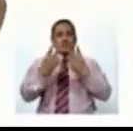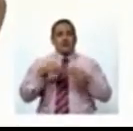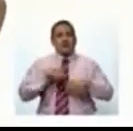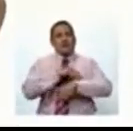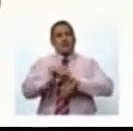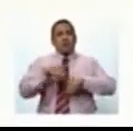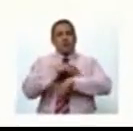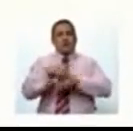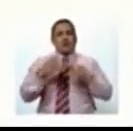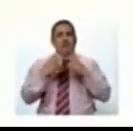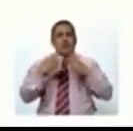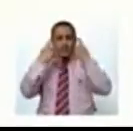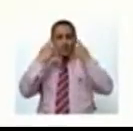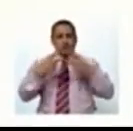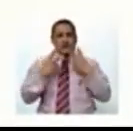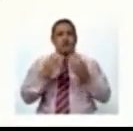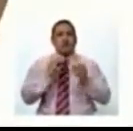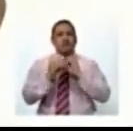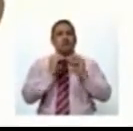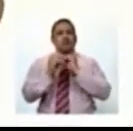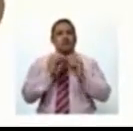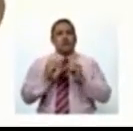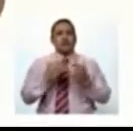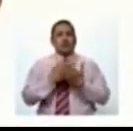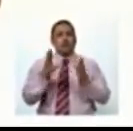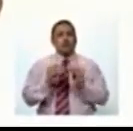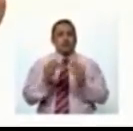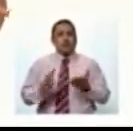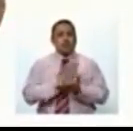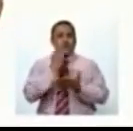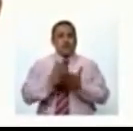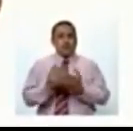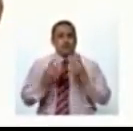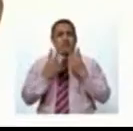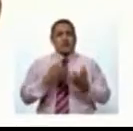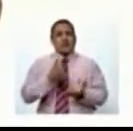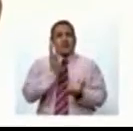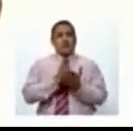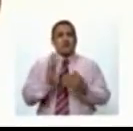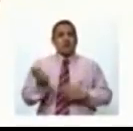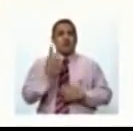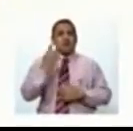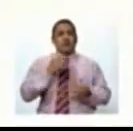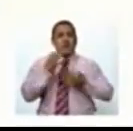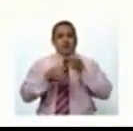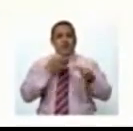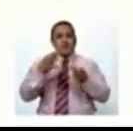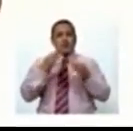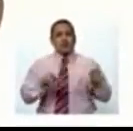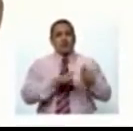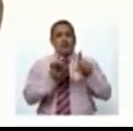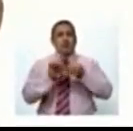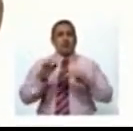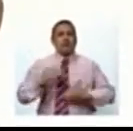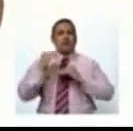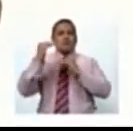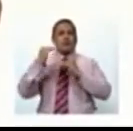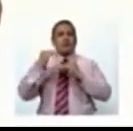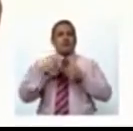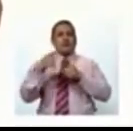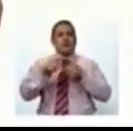lejos esa decisión que resuelve la situación. O sea, es básicamente la sentencia de primer grado que dice condenado o absuelto, o en